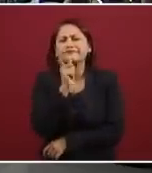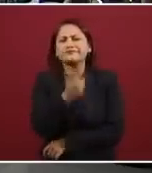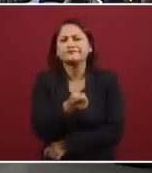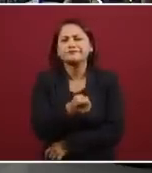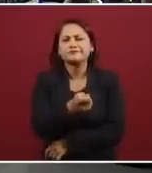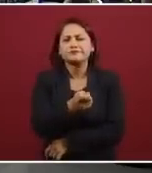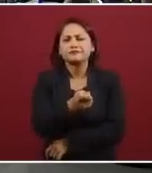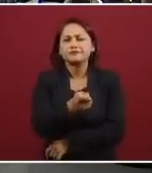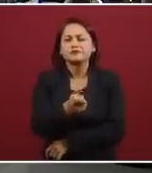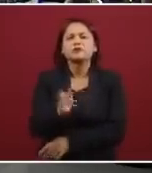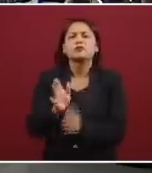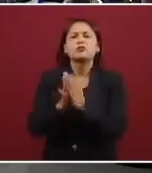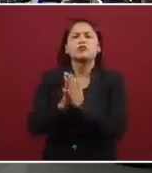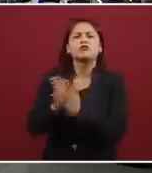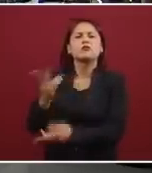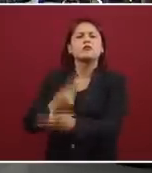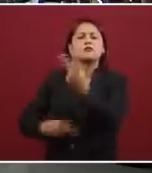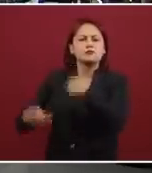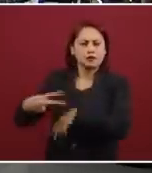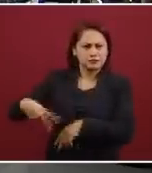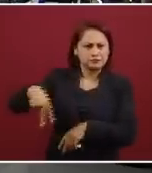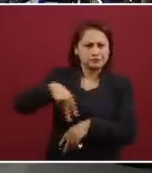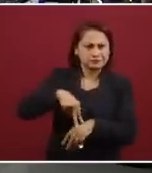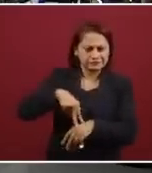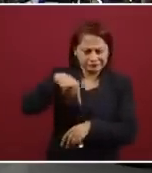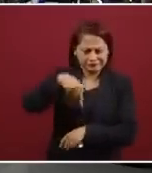¿Puedes venir aquí leerlo?